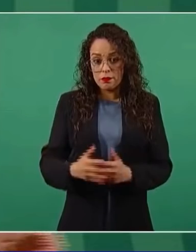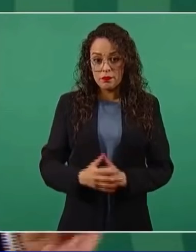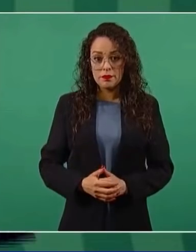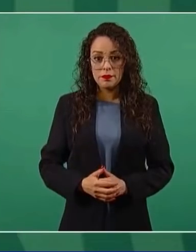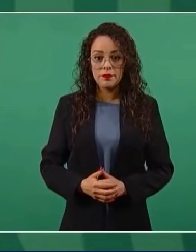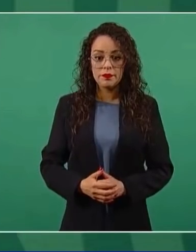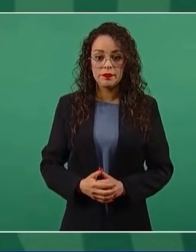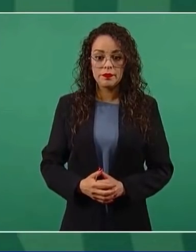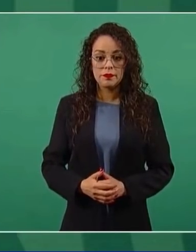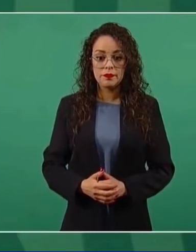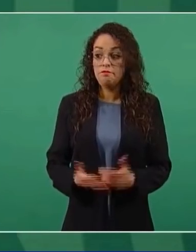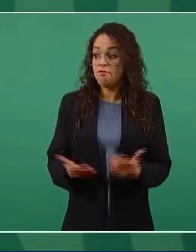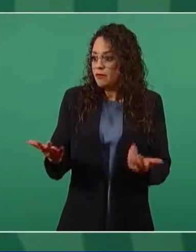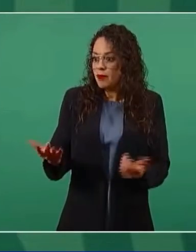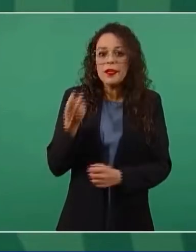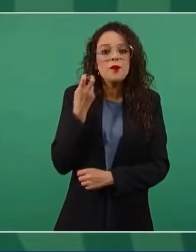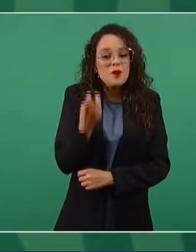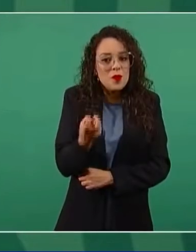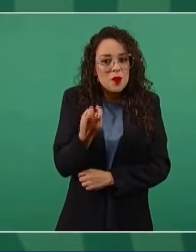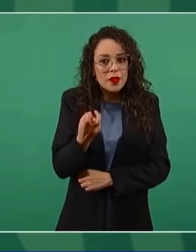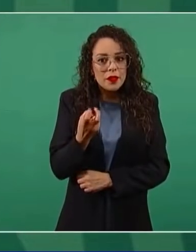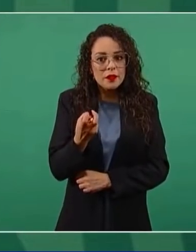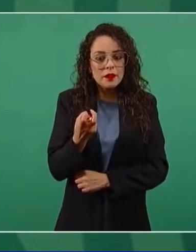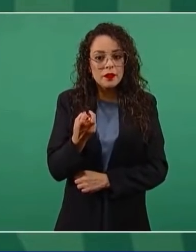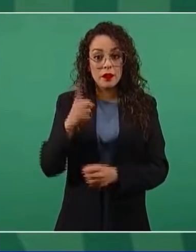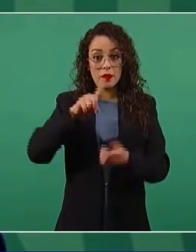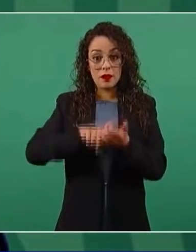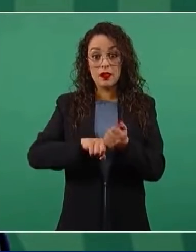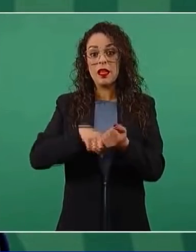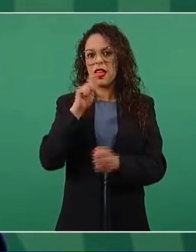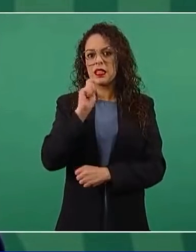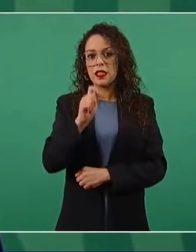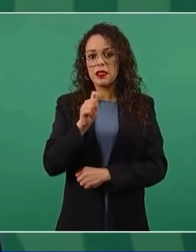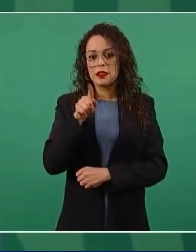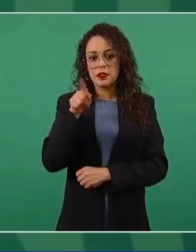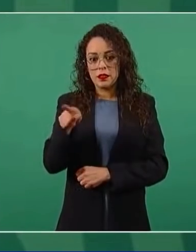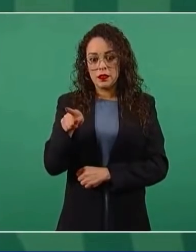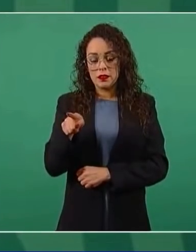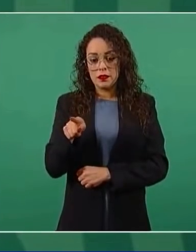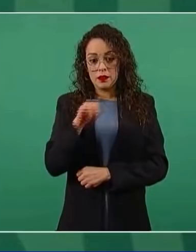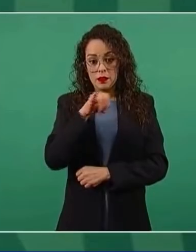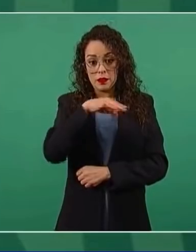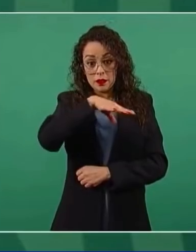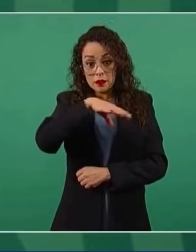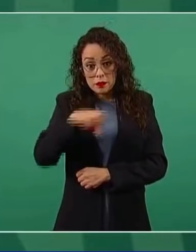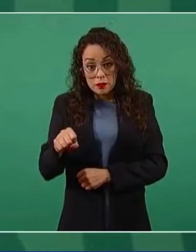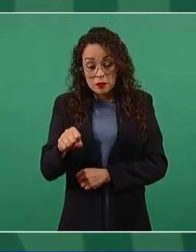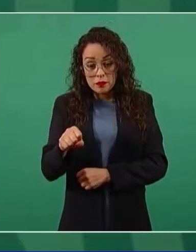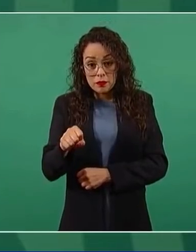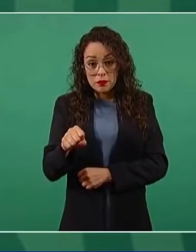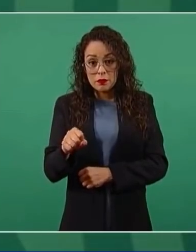Entonces, por eso, en el caso del seguro, no queremos más